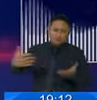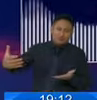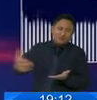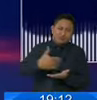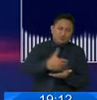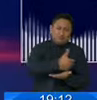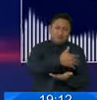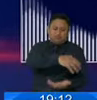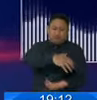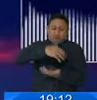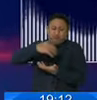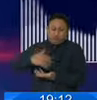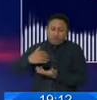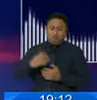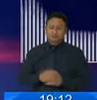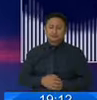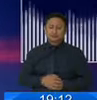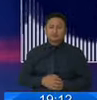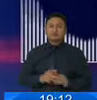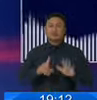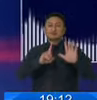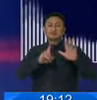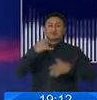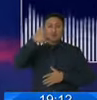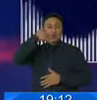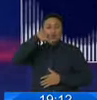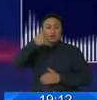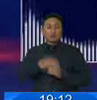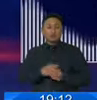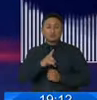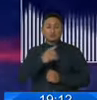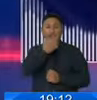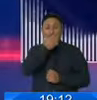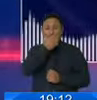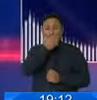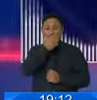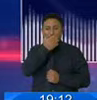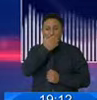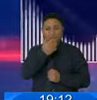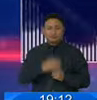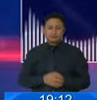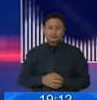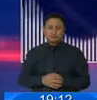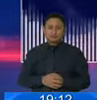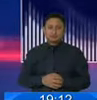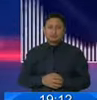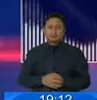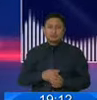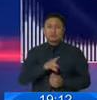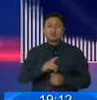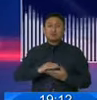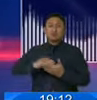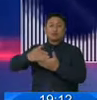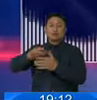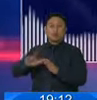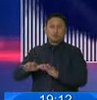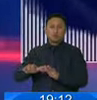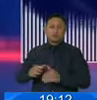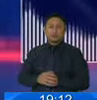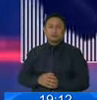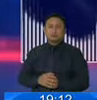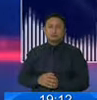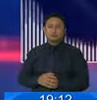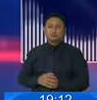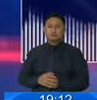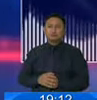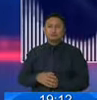artefactos explosivos improvisados, seis celulares, un radio de comunicaciones, un computador